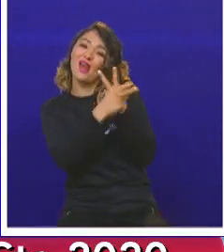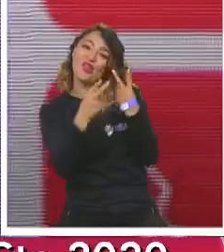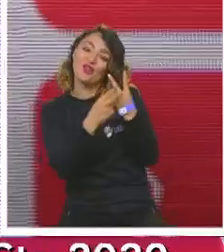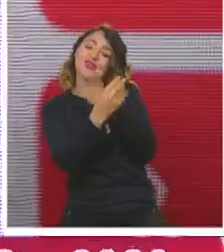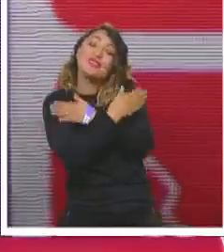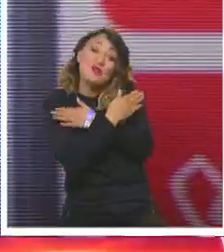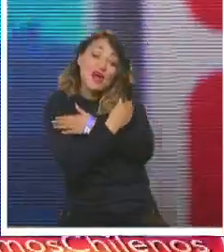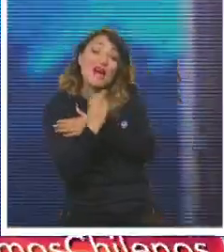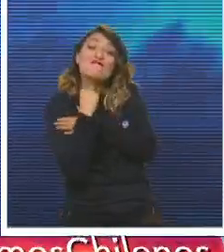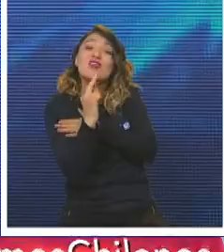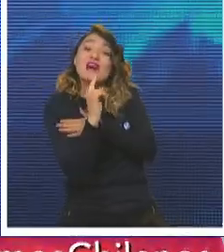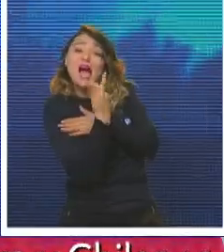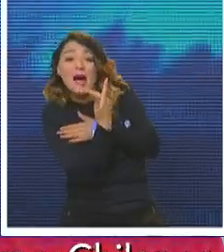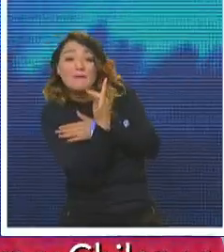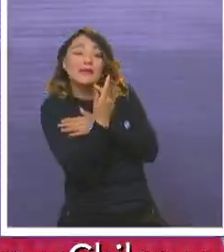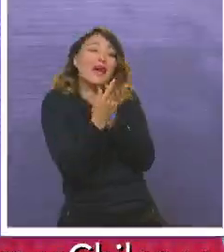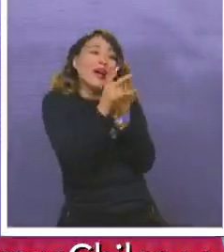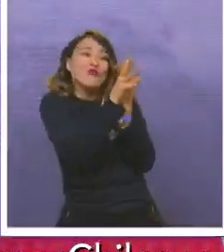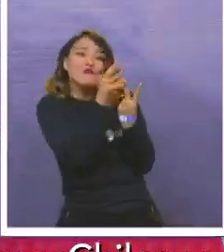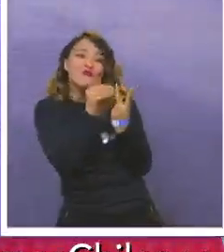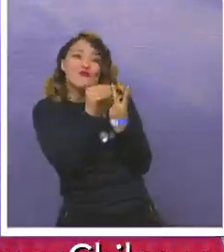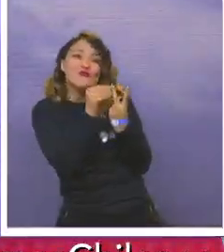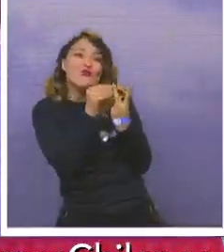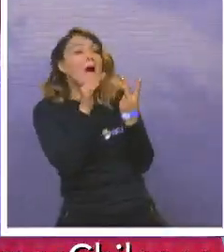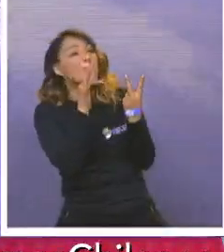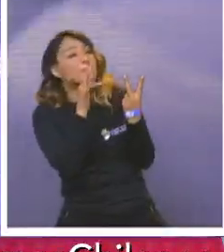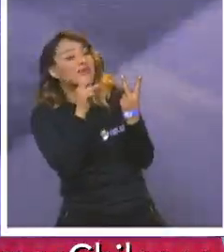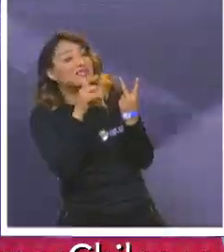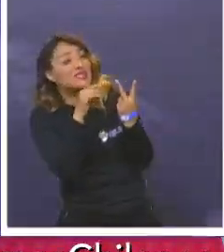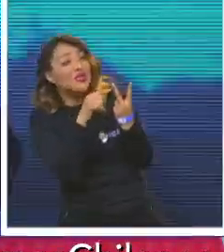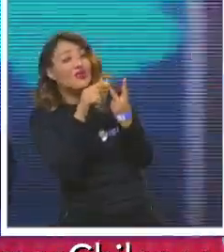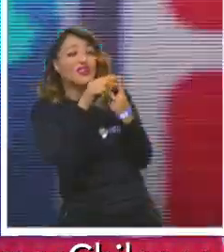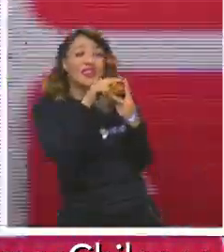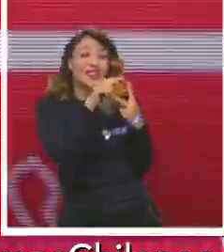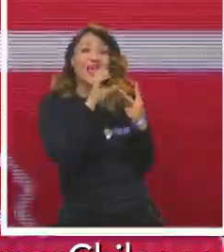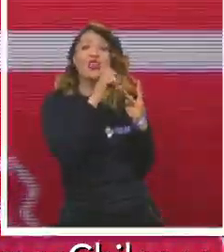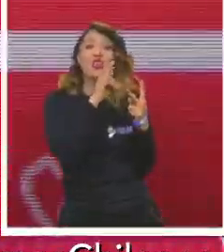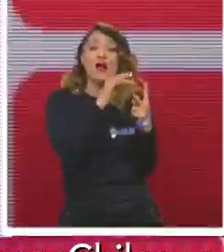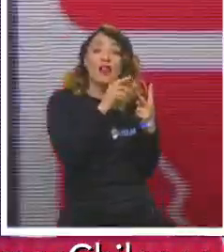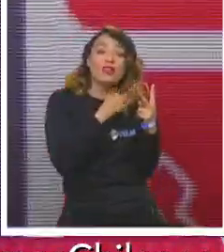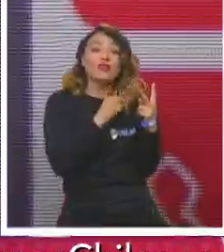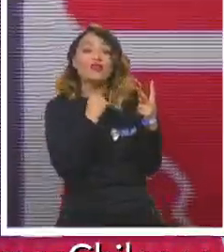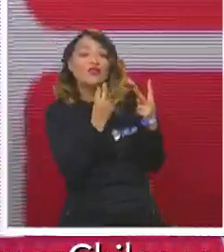Saludarte a ti, amigo Pancho. Saludarte a ti, Eduardo.